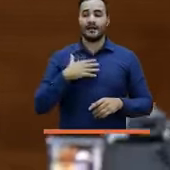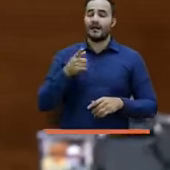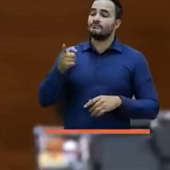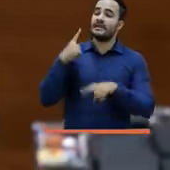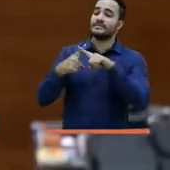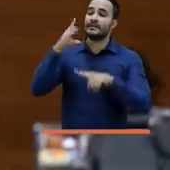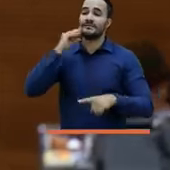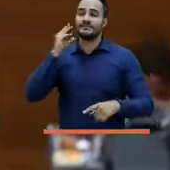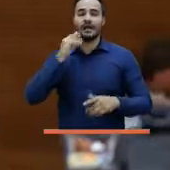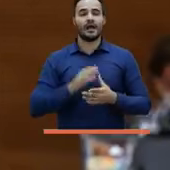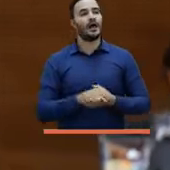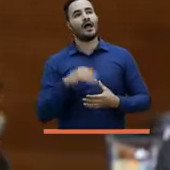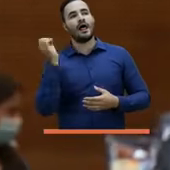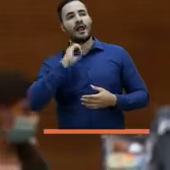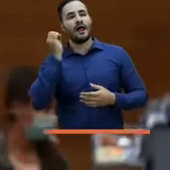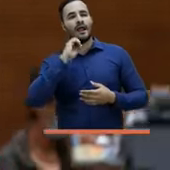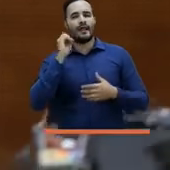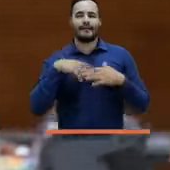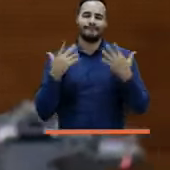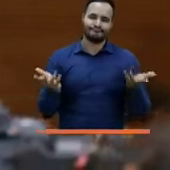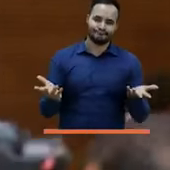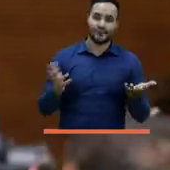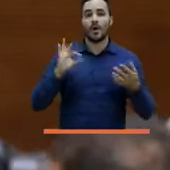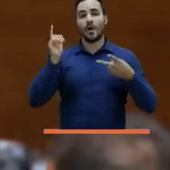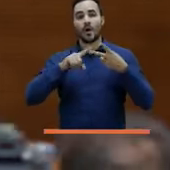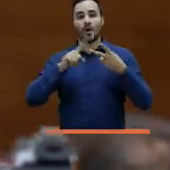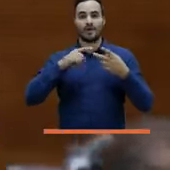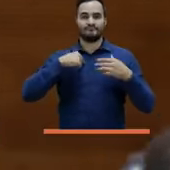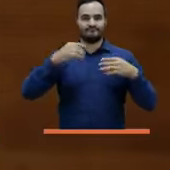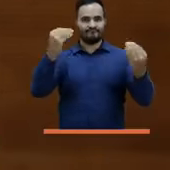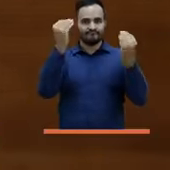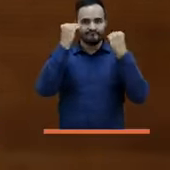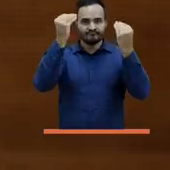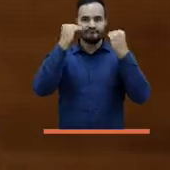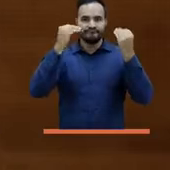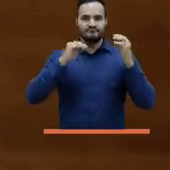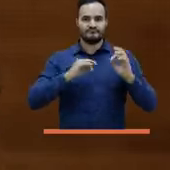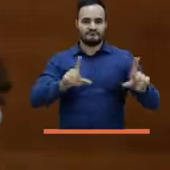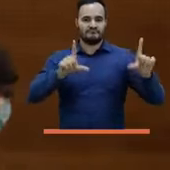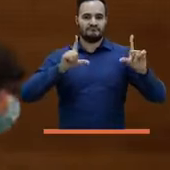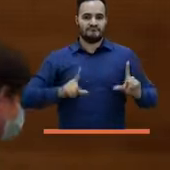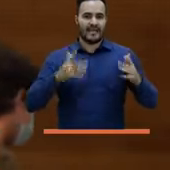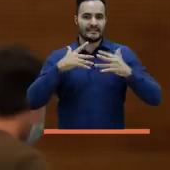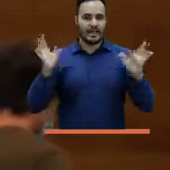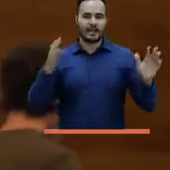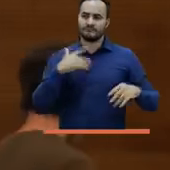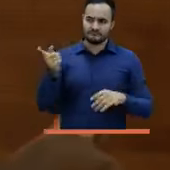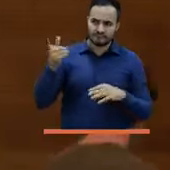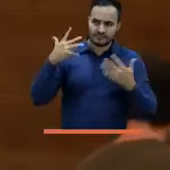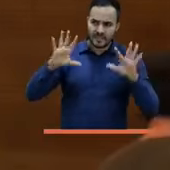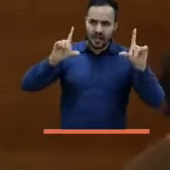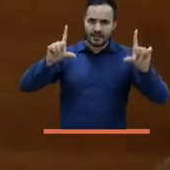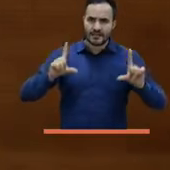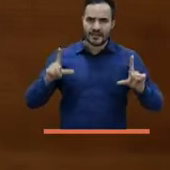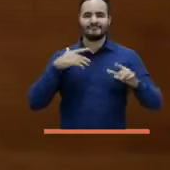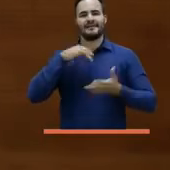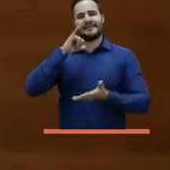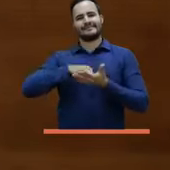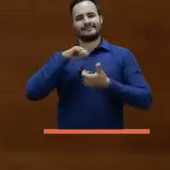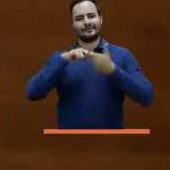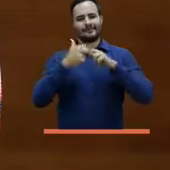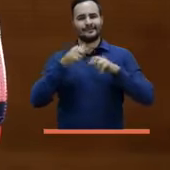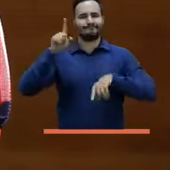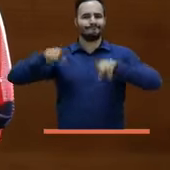o el tema formativo nivel de formación nosotros y en esta en esta parte quisiera pronto